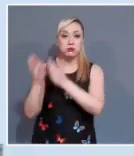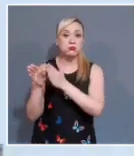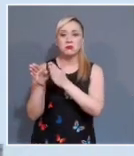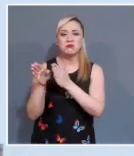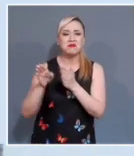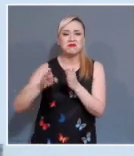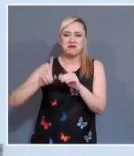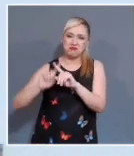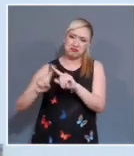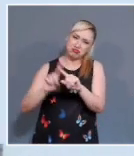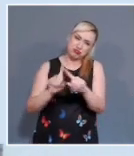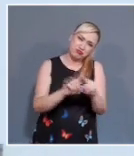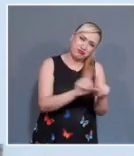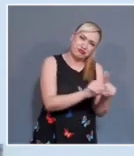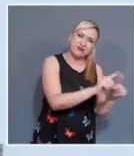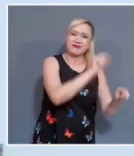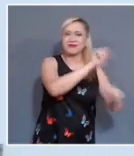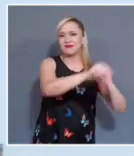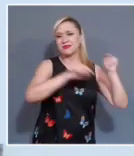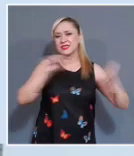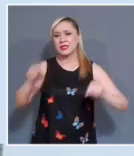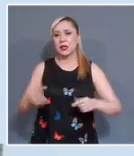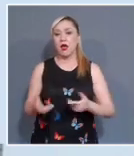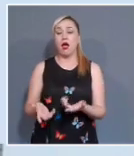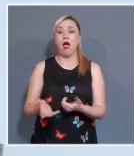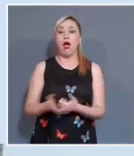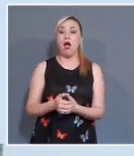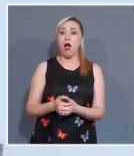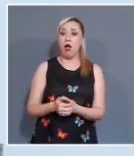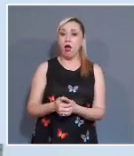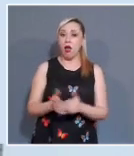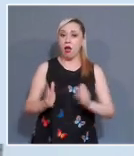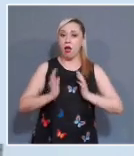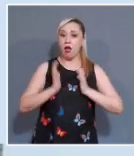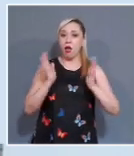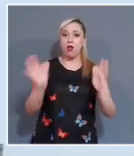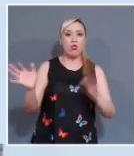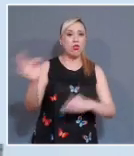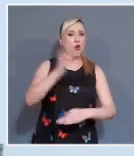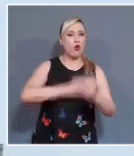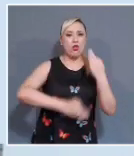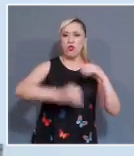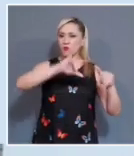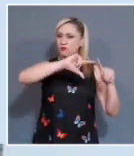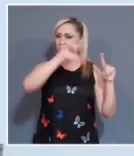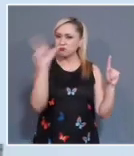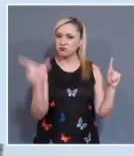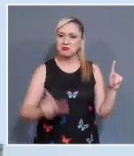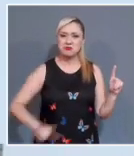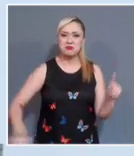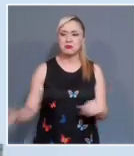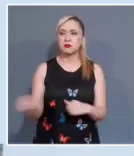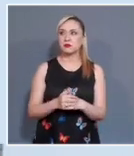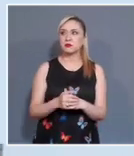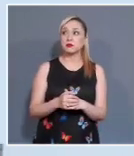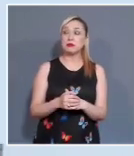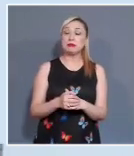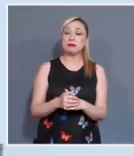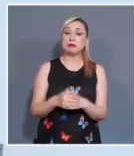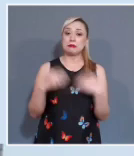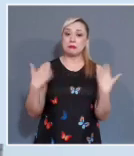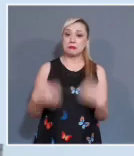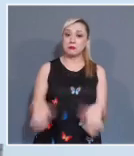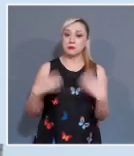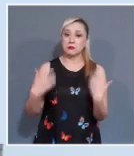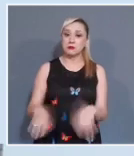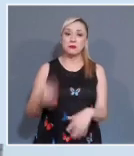ENADIS nos señalan un aumento generalizado en todo el territorio nacional. Por ejemplo, en casi la totalidad de las